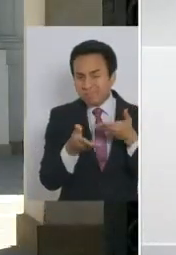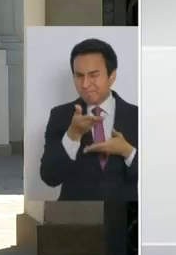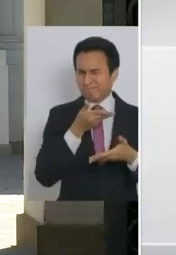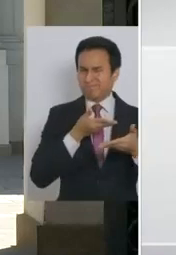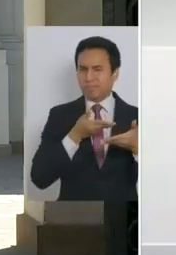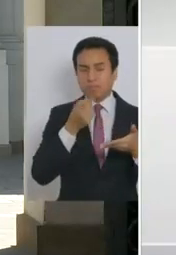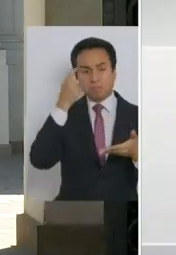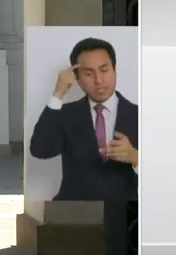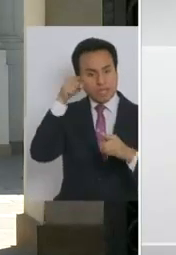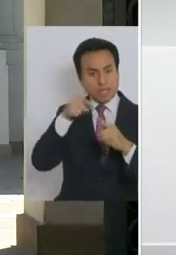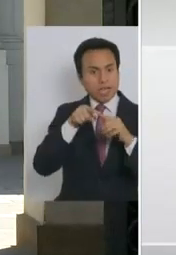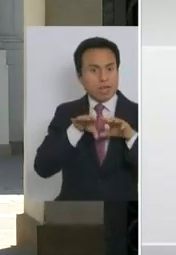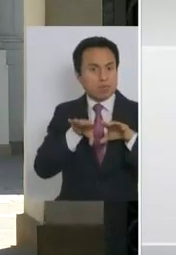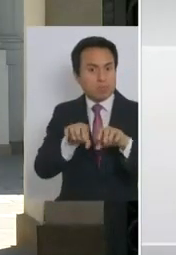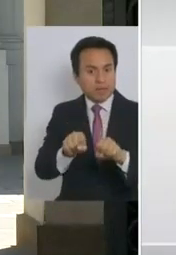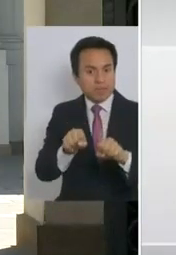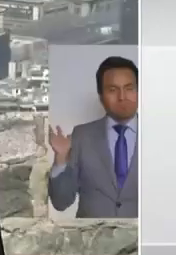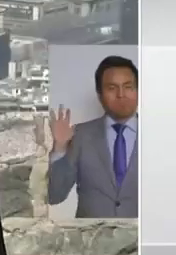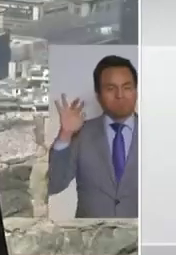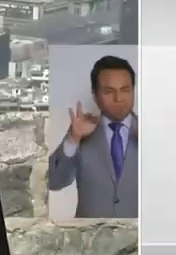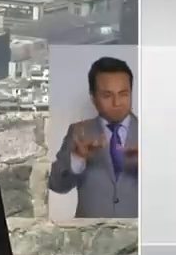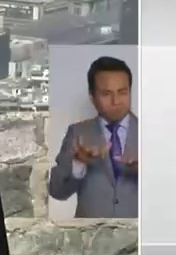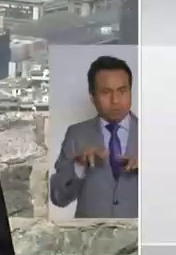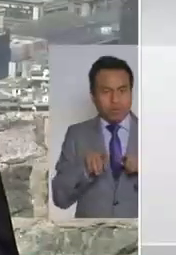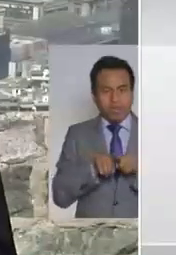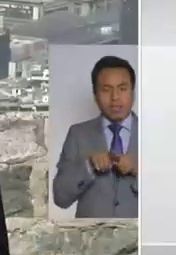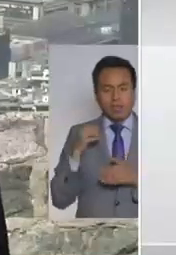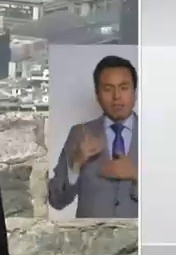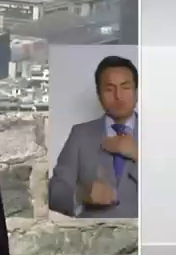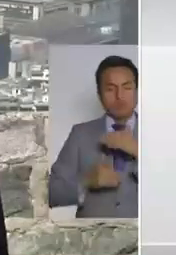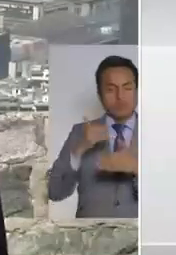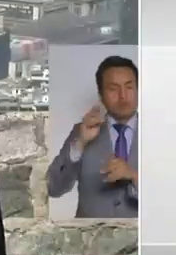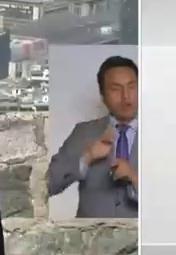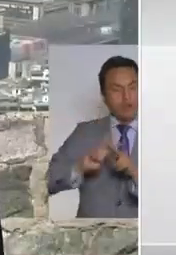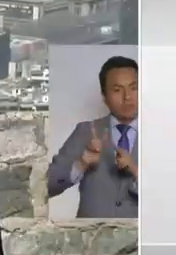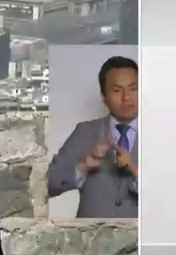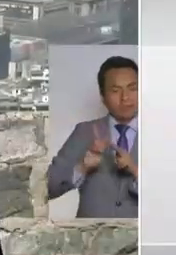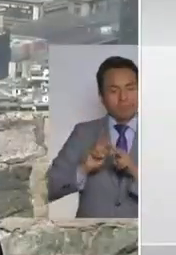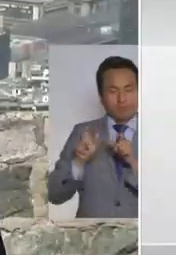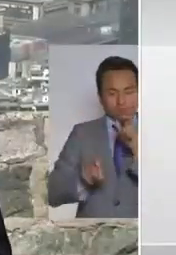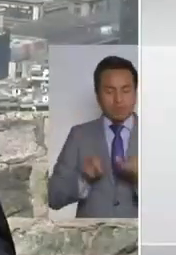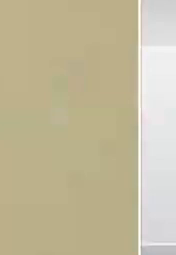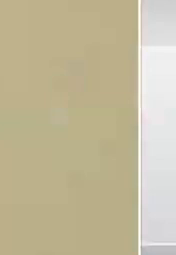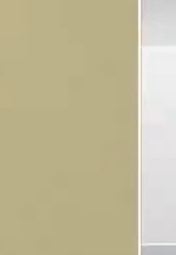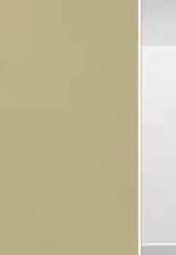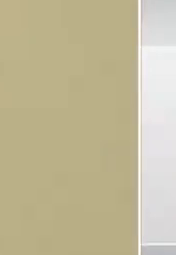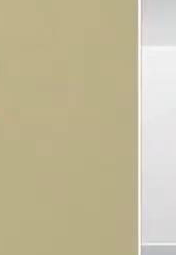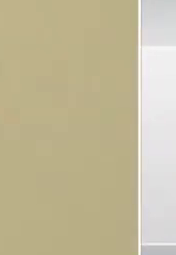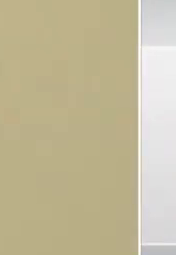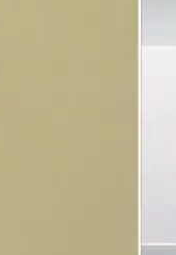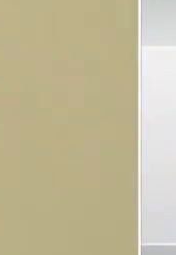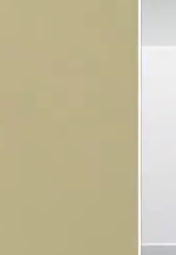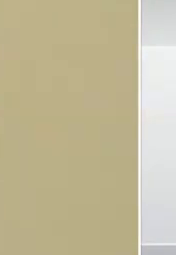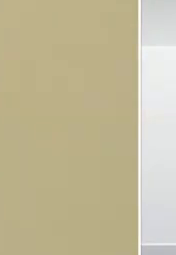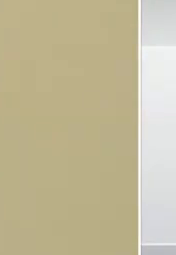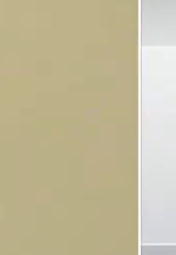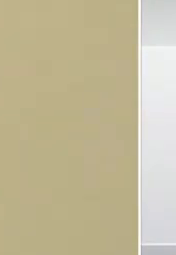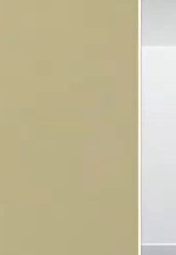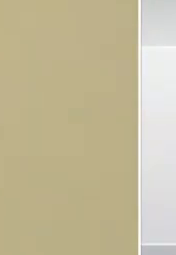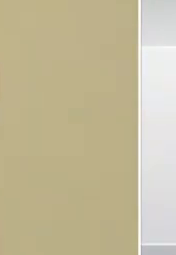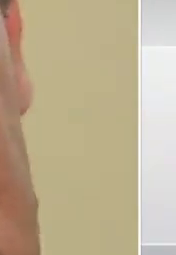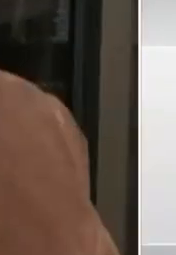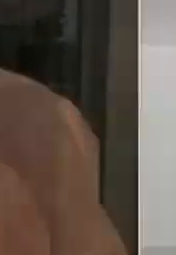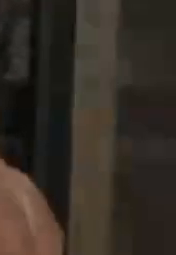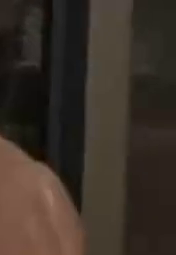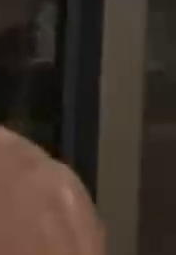acusado. Y esa acusación, de prosperar, lo deja inhabilitado por 5 años para ejercer cualquier cargo público dentro de nuestro país.